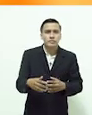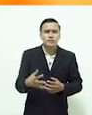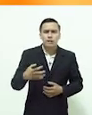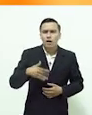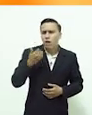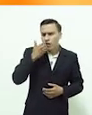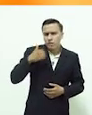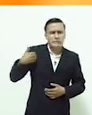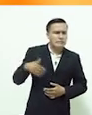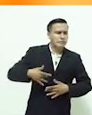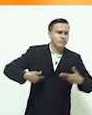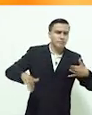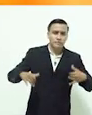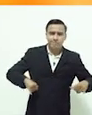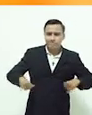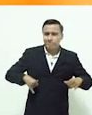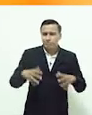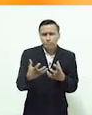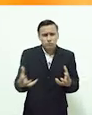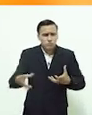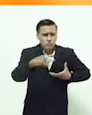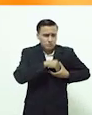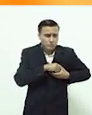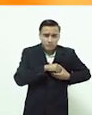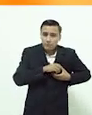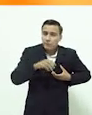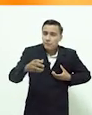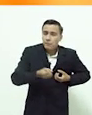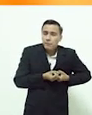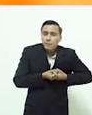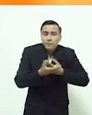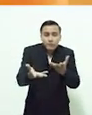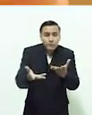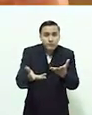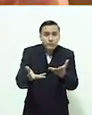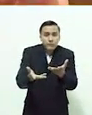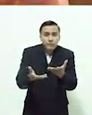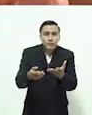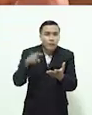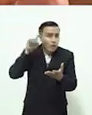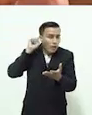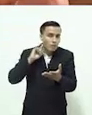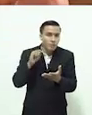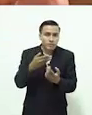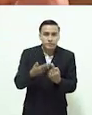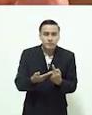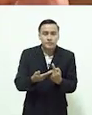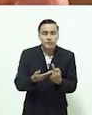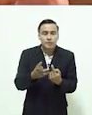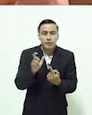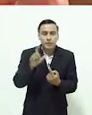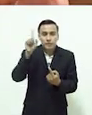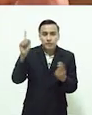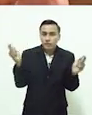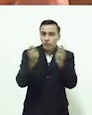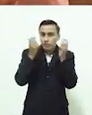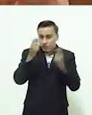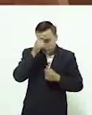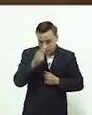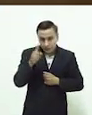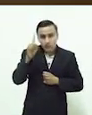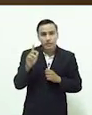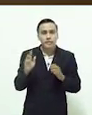estas maldades salen de dentro y manchan al hombre. Palabra del Señor. Gloria a ti, Señor